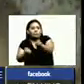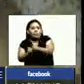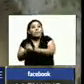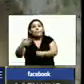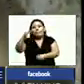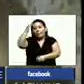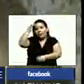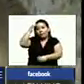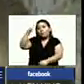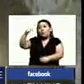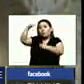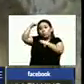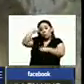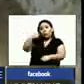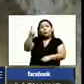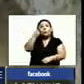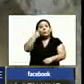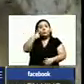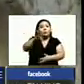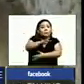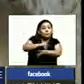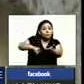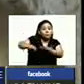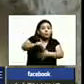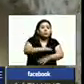conciencia Y cuido Del medio ambiente